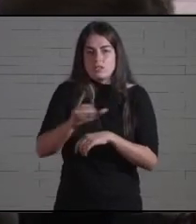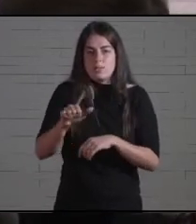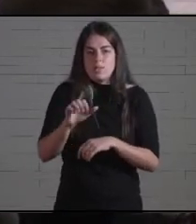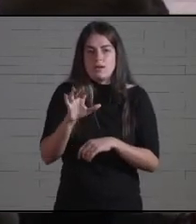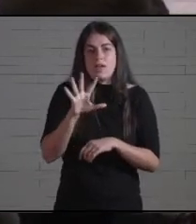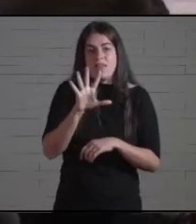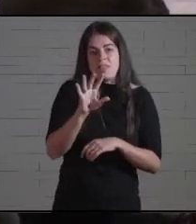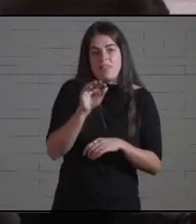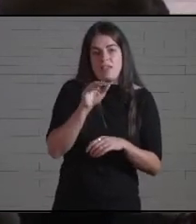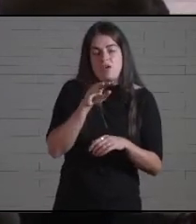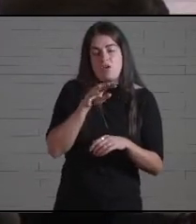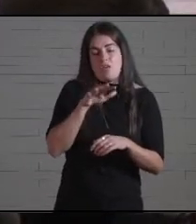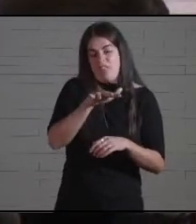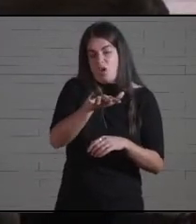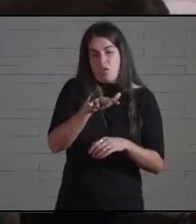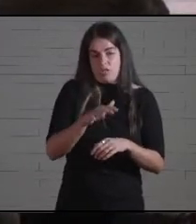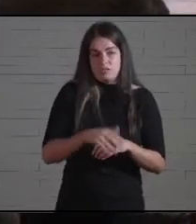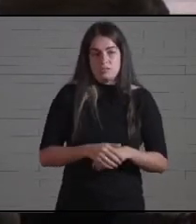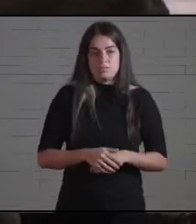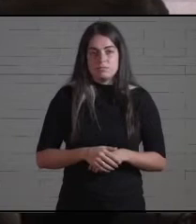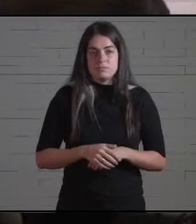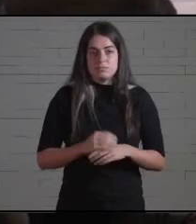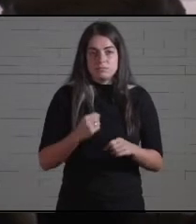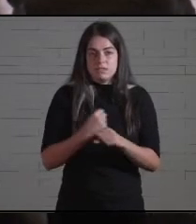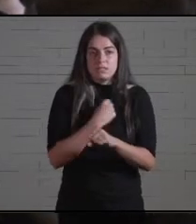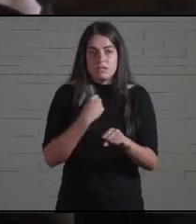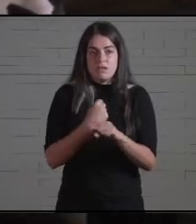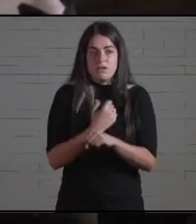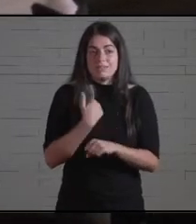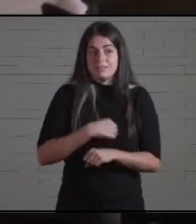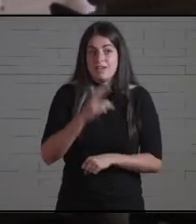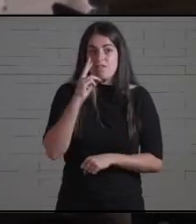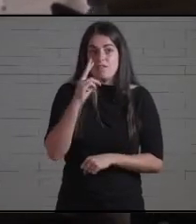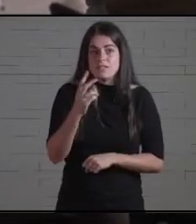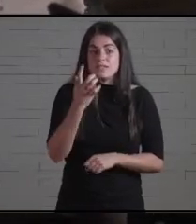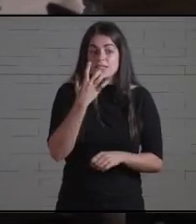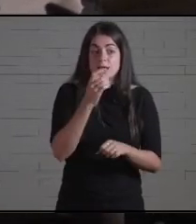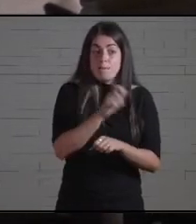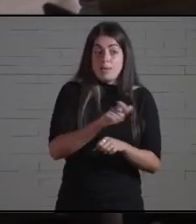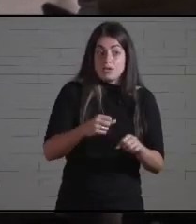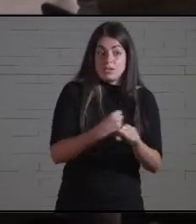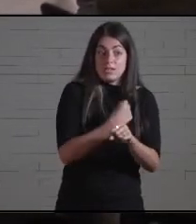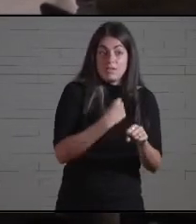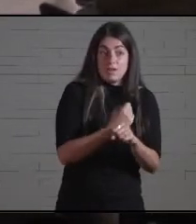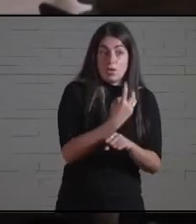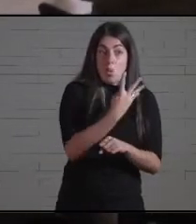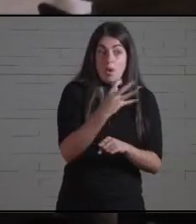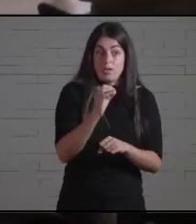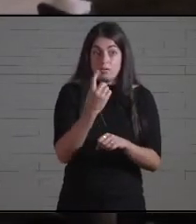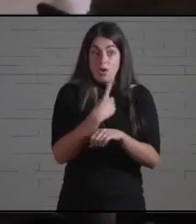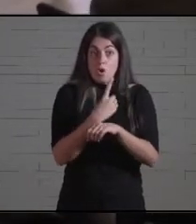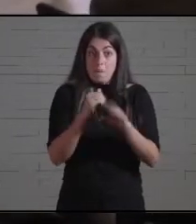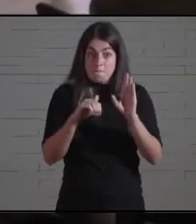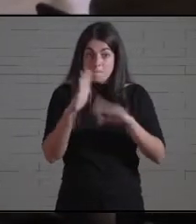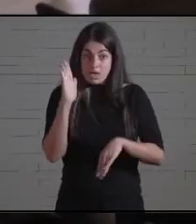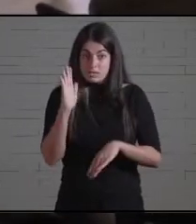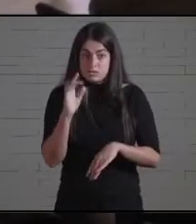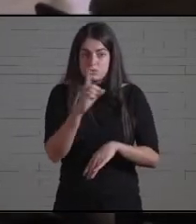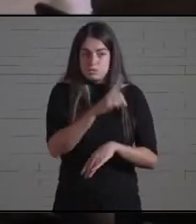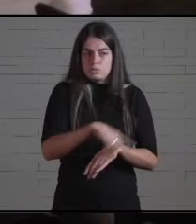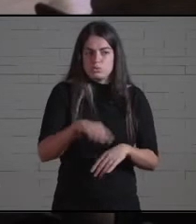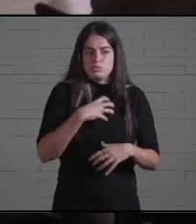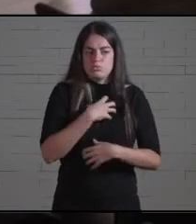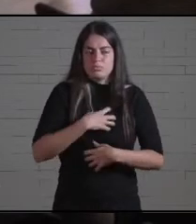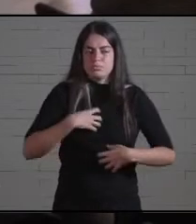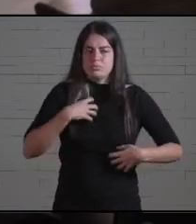5 días laborales, porque ya hemos visto que las personas que trabajan más de 40 horas tienen un gran